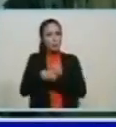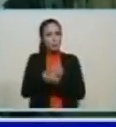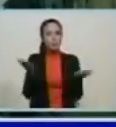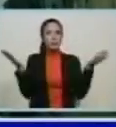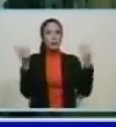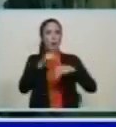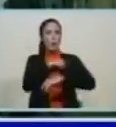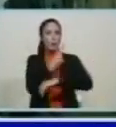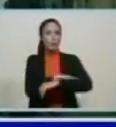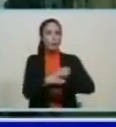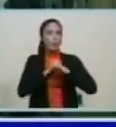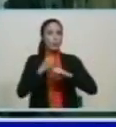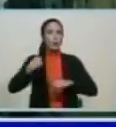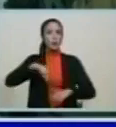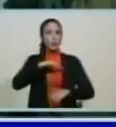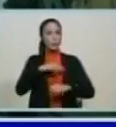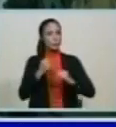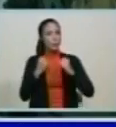jamás